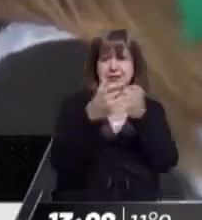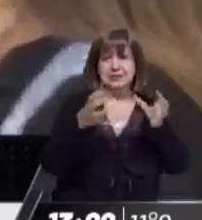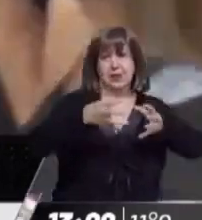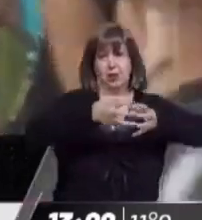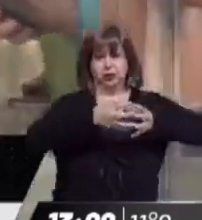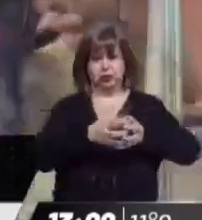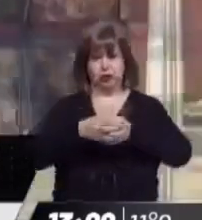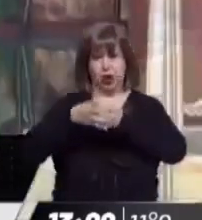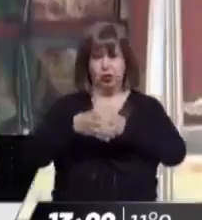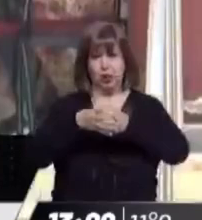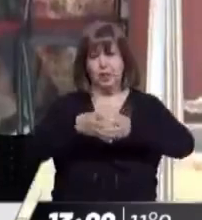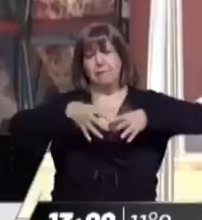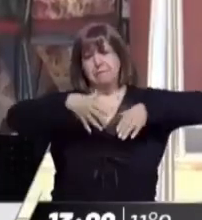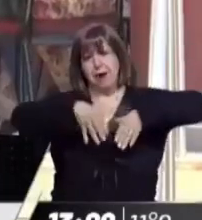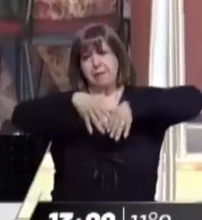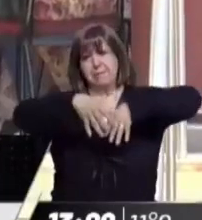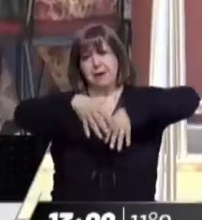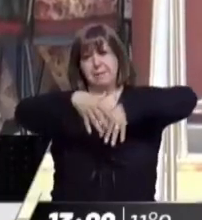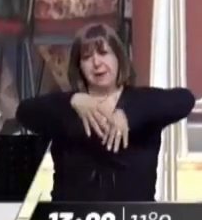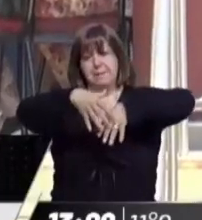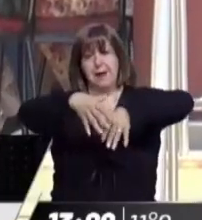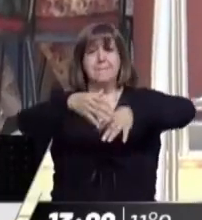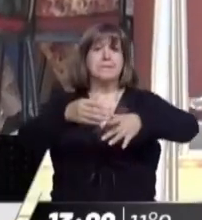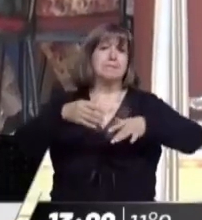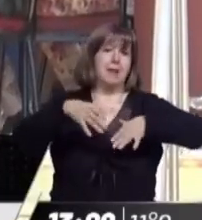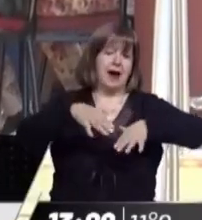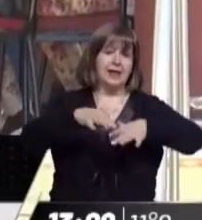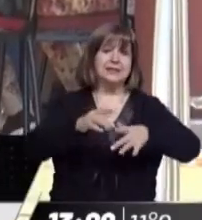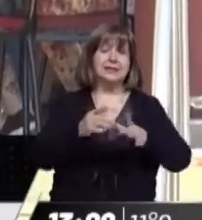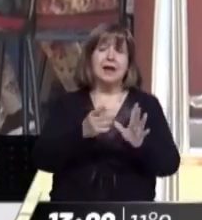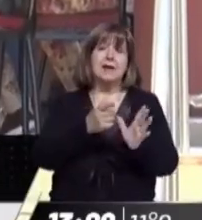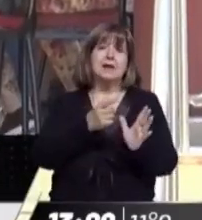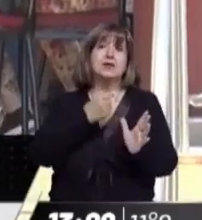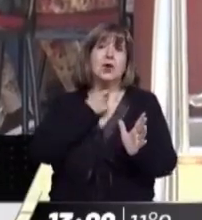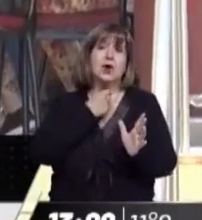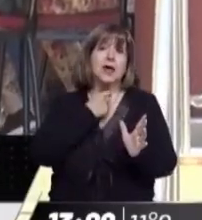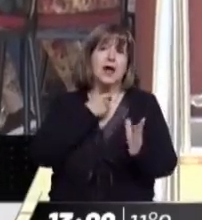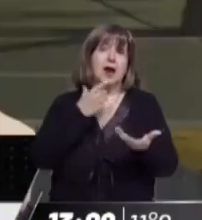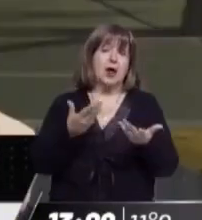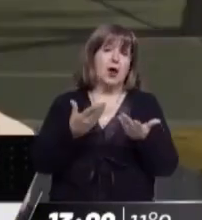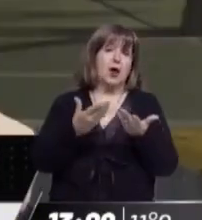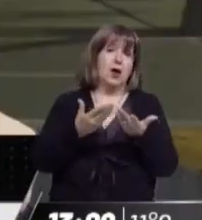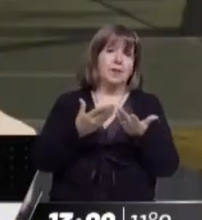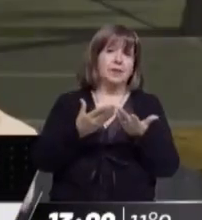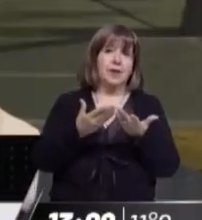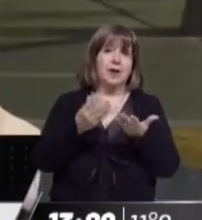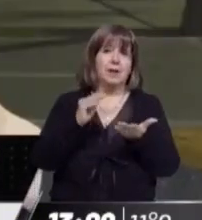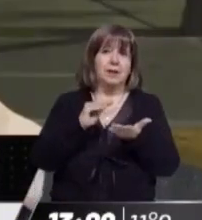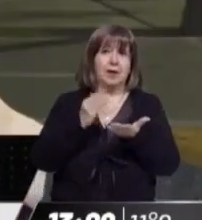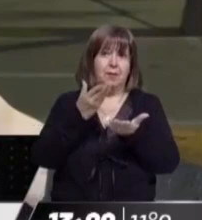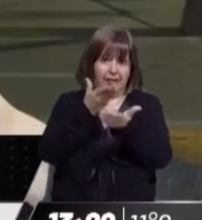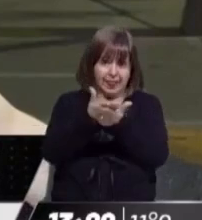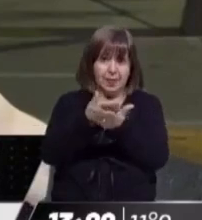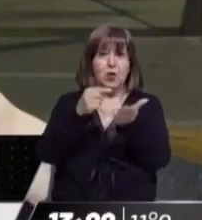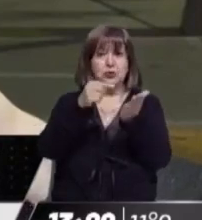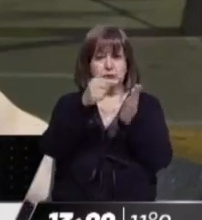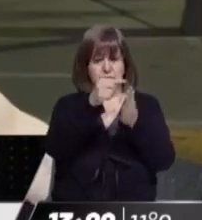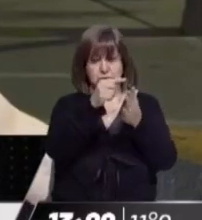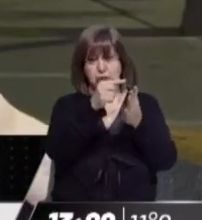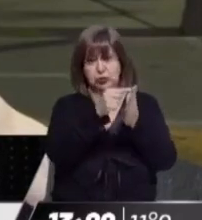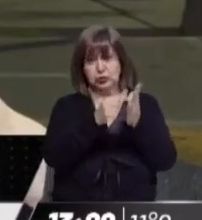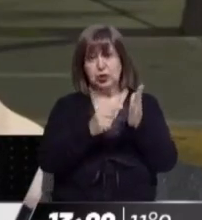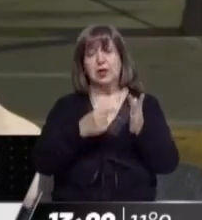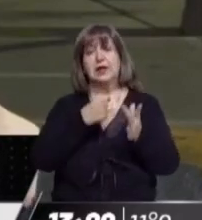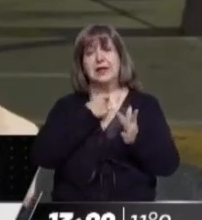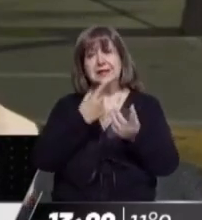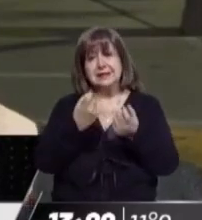cabildo abierto de nuestro lado que de un pacto cerrado con gobernadores o con algunos dirigentes. Creemos que es necesario